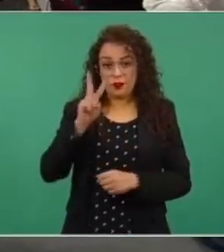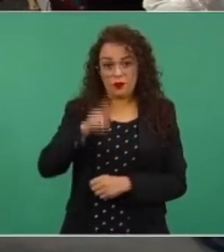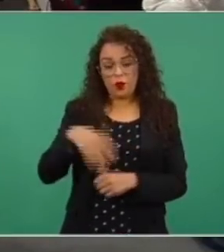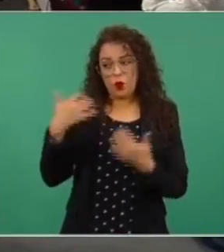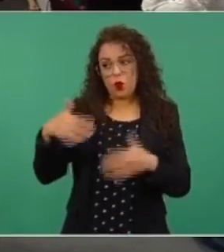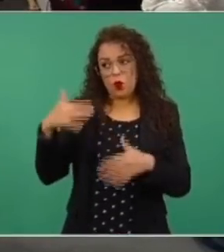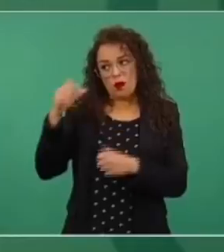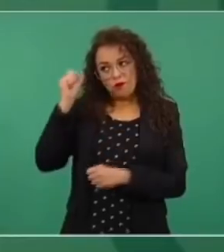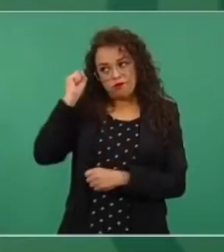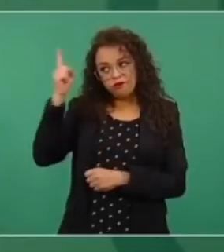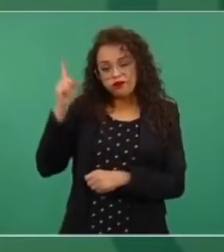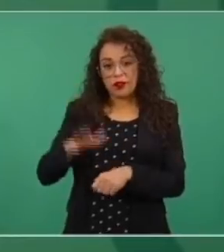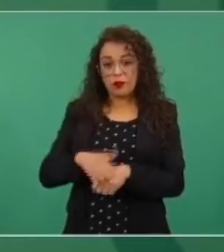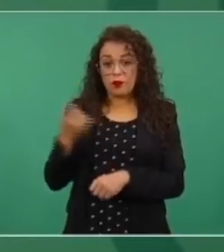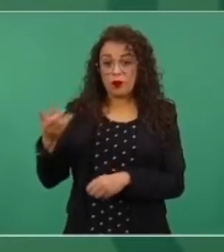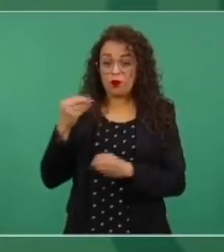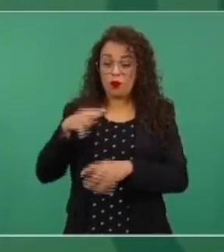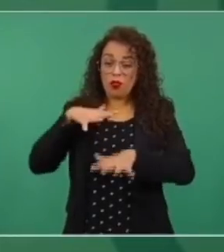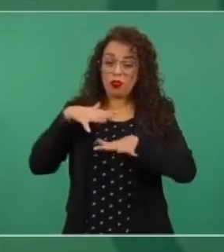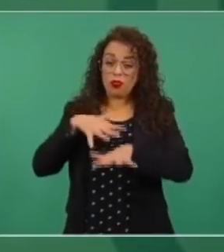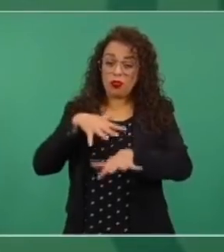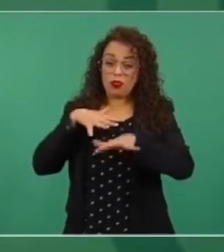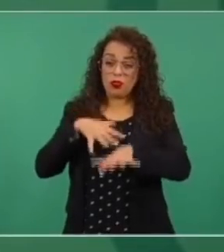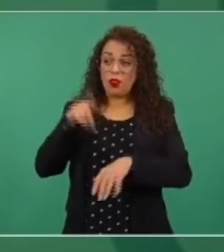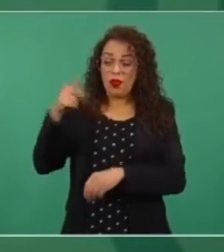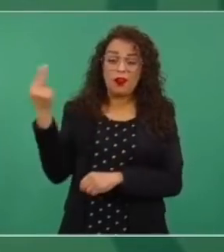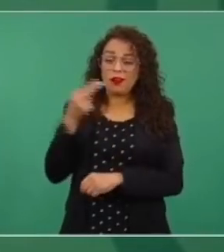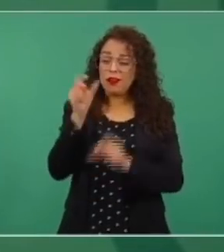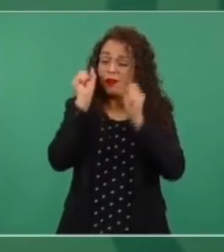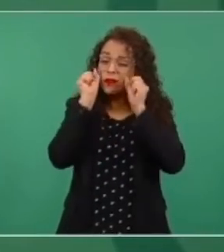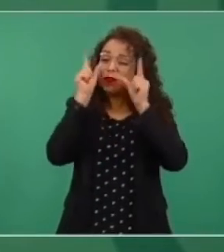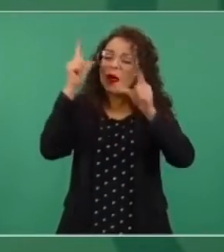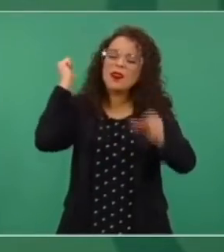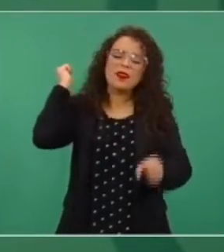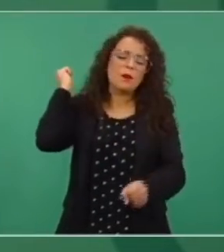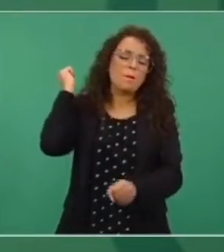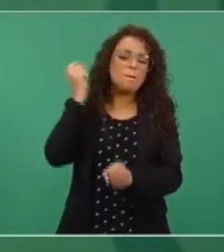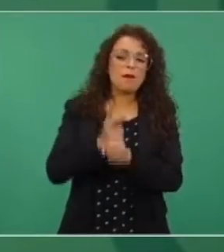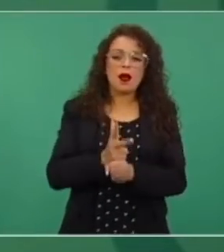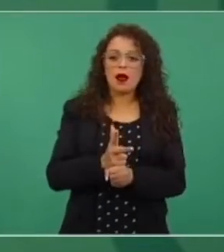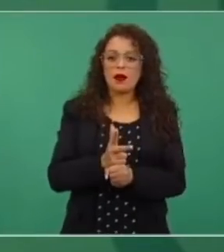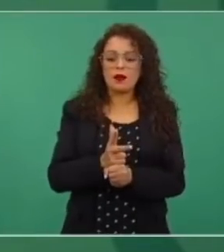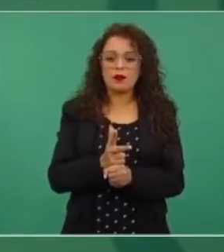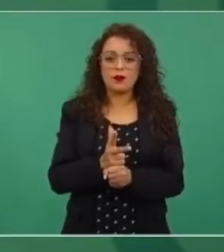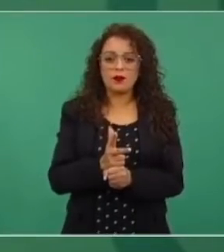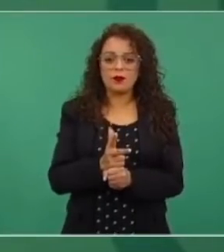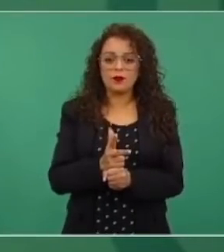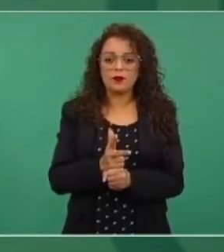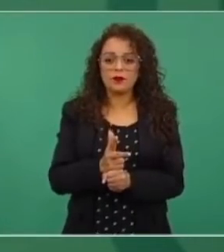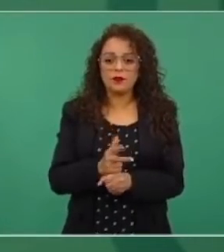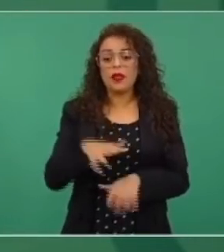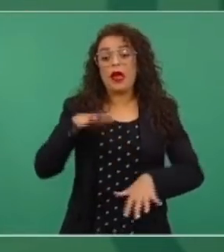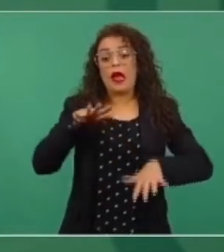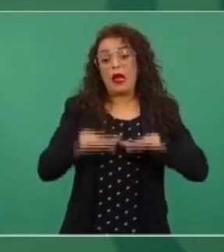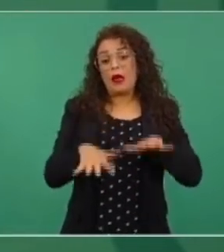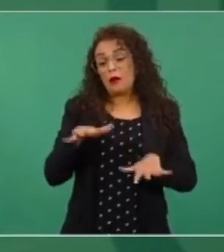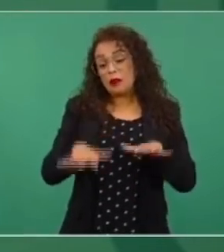tráfico se tienen que levantar muy temprano, a veces